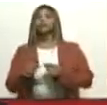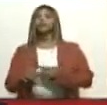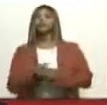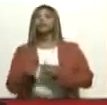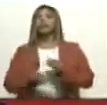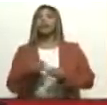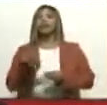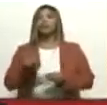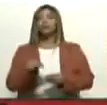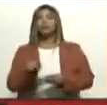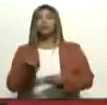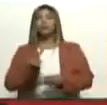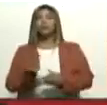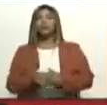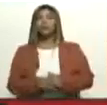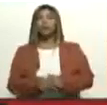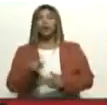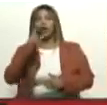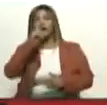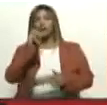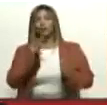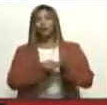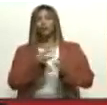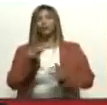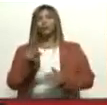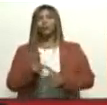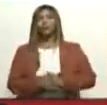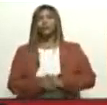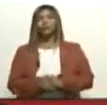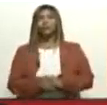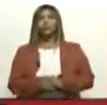quisieron hacer en el